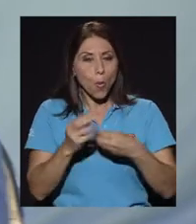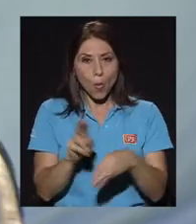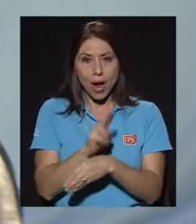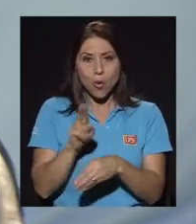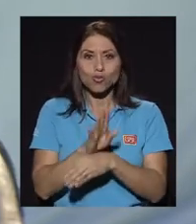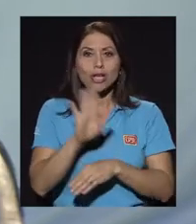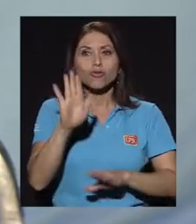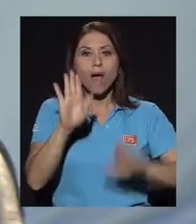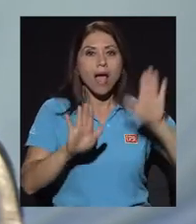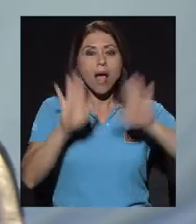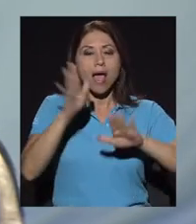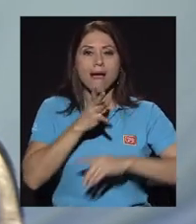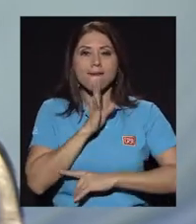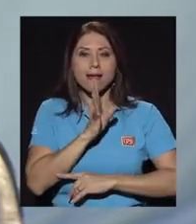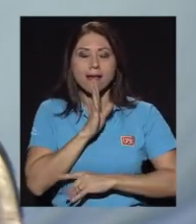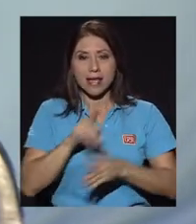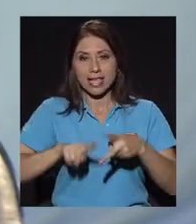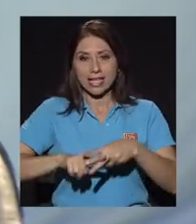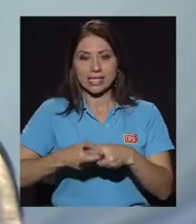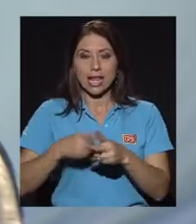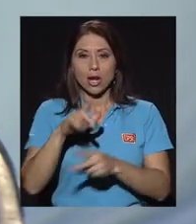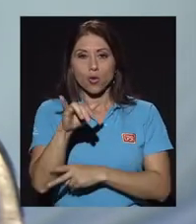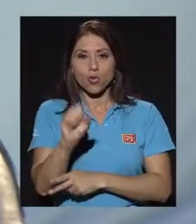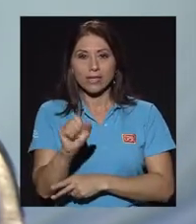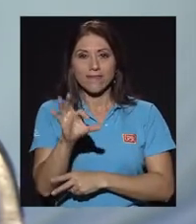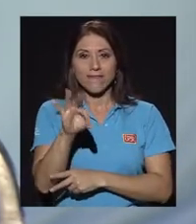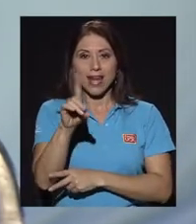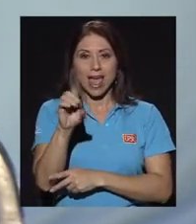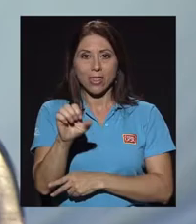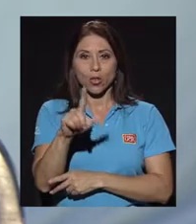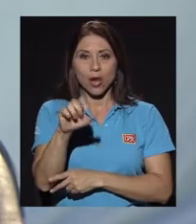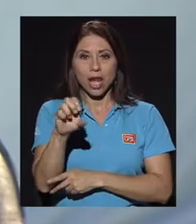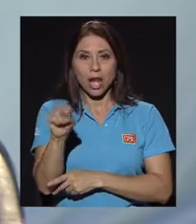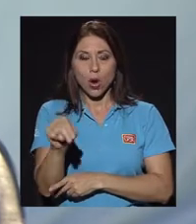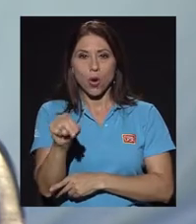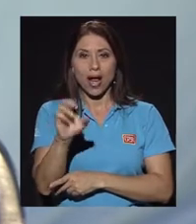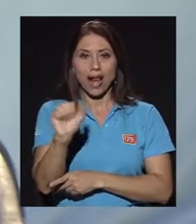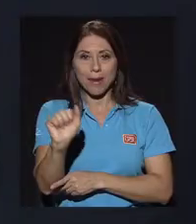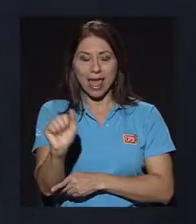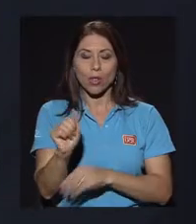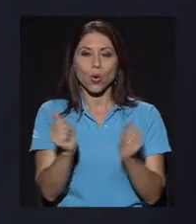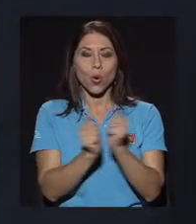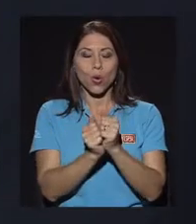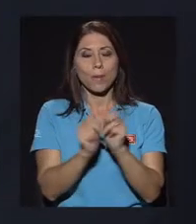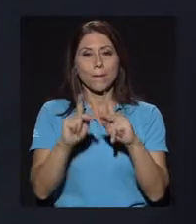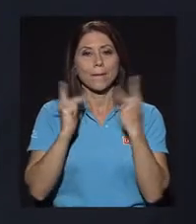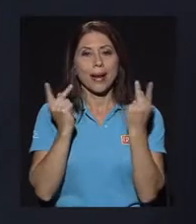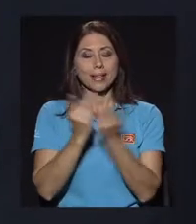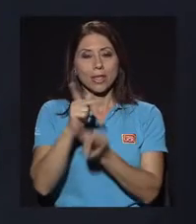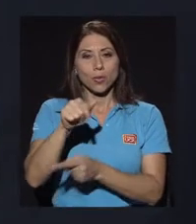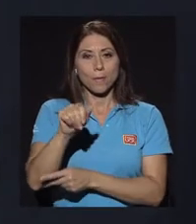de la palabra. Vamos a iniciar con don Luis Fernando León Alvarado, del Partido Acción Ciudadana.